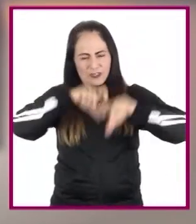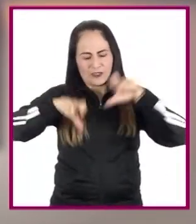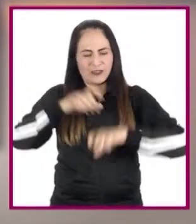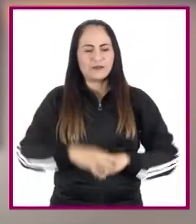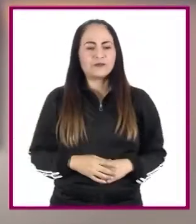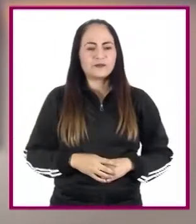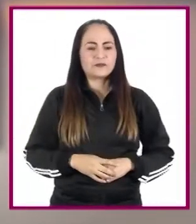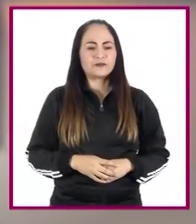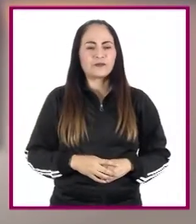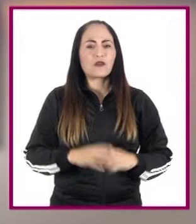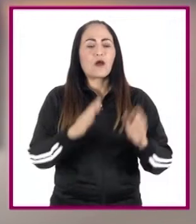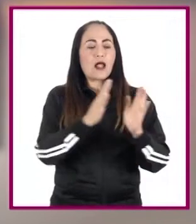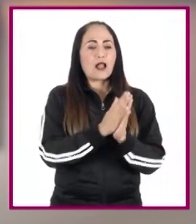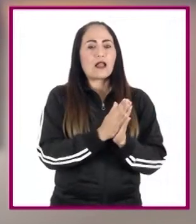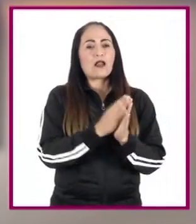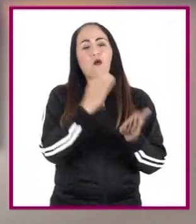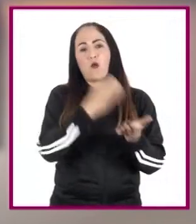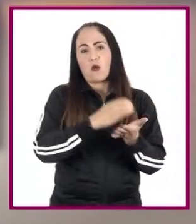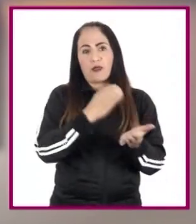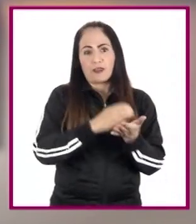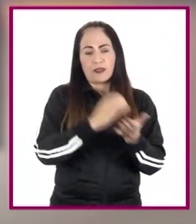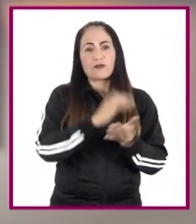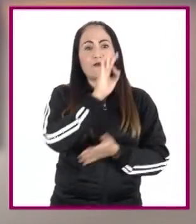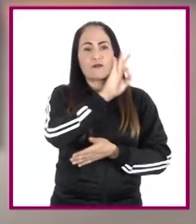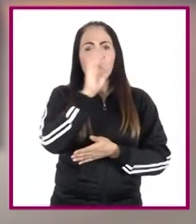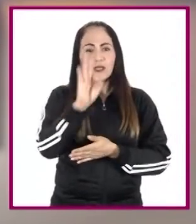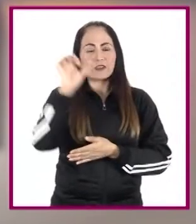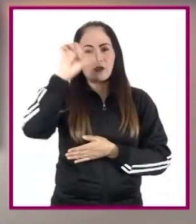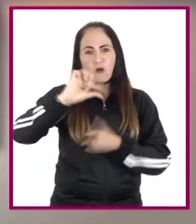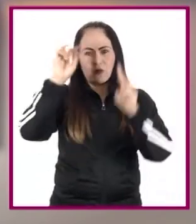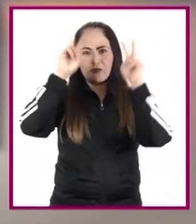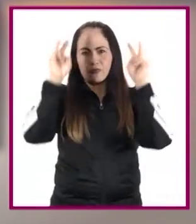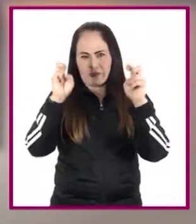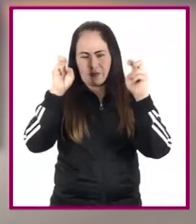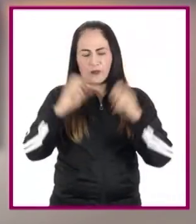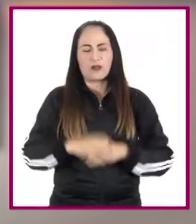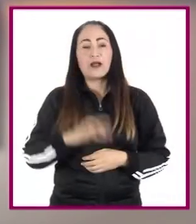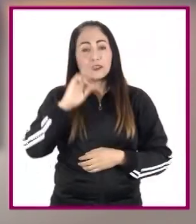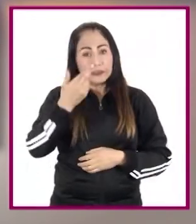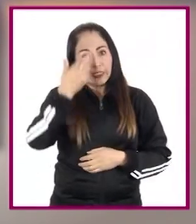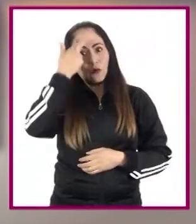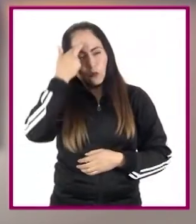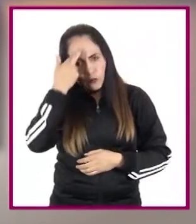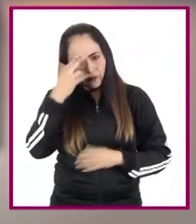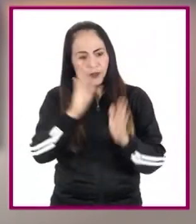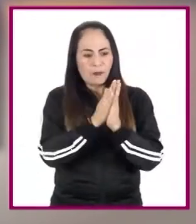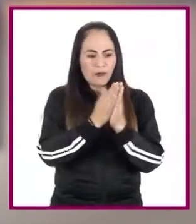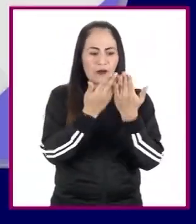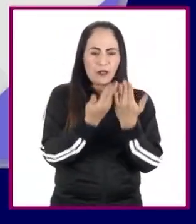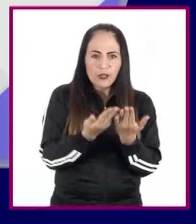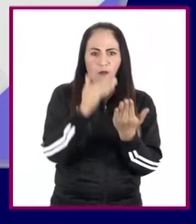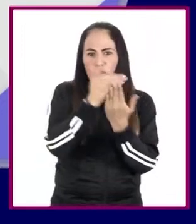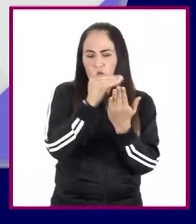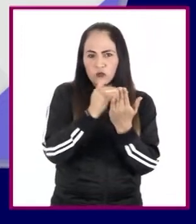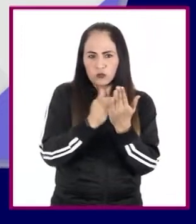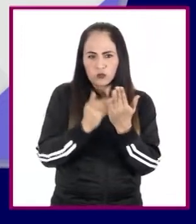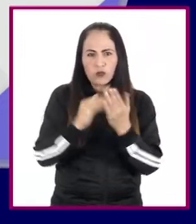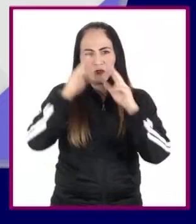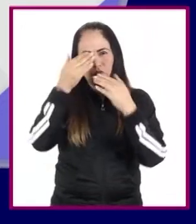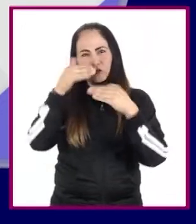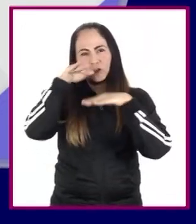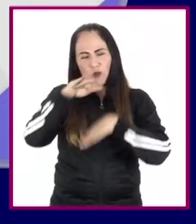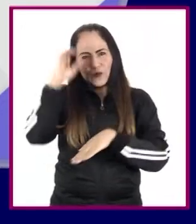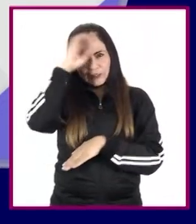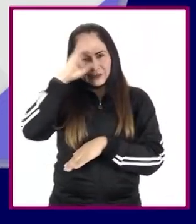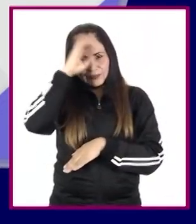de notas de la asignatura con la fecha y el título de nuestra sesión. Recuerden que es su bitácora científica. Entre